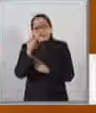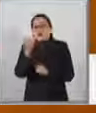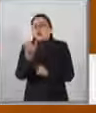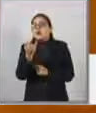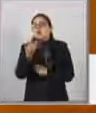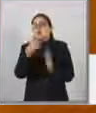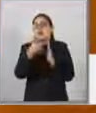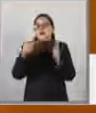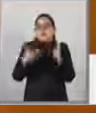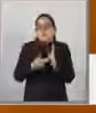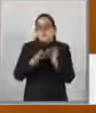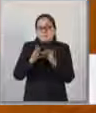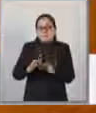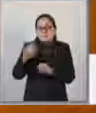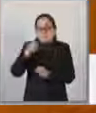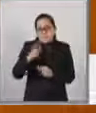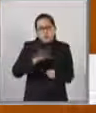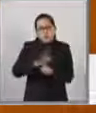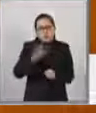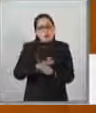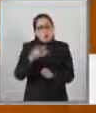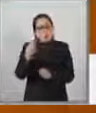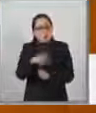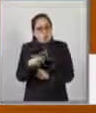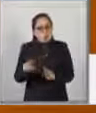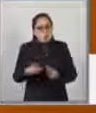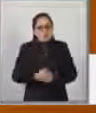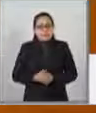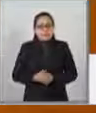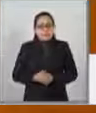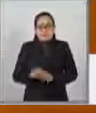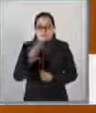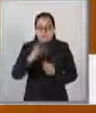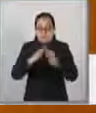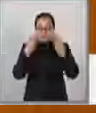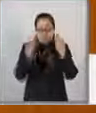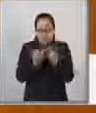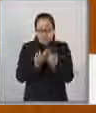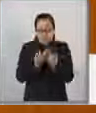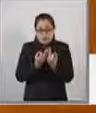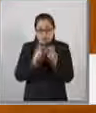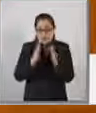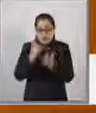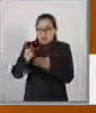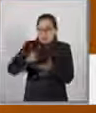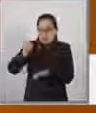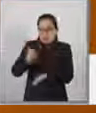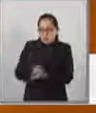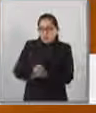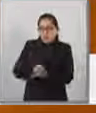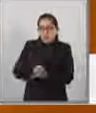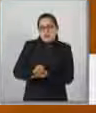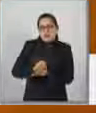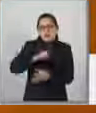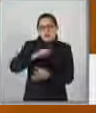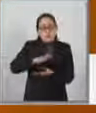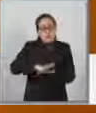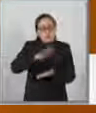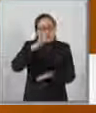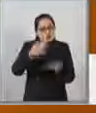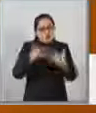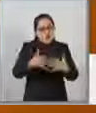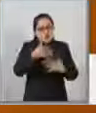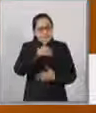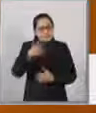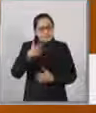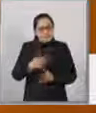generales constitucionales a la idoneidad. Ese procedimiento fue aprobado en su gran mayoría por todos los integrantes de este